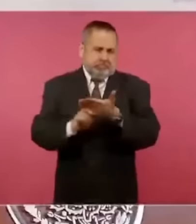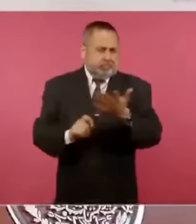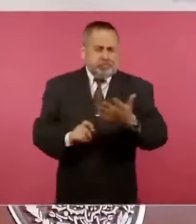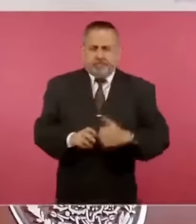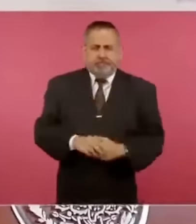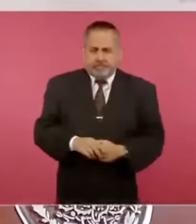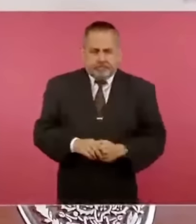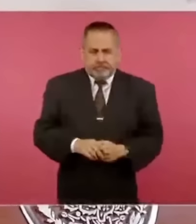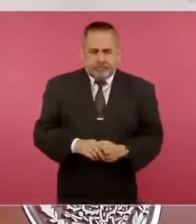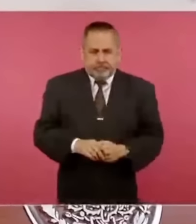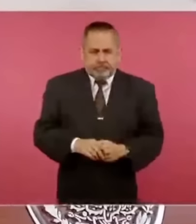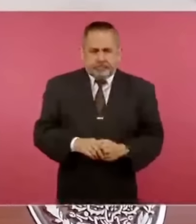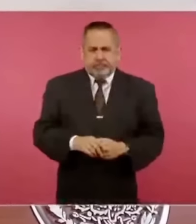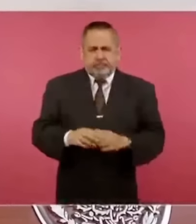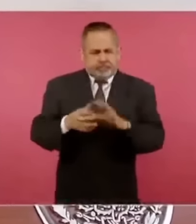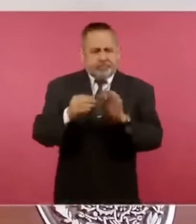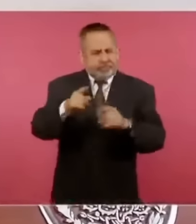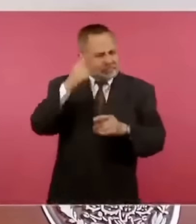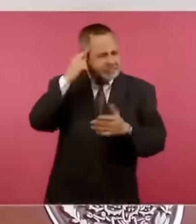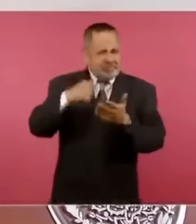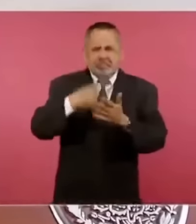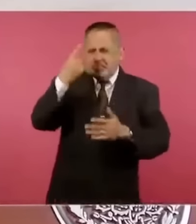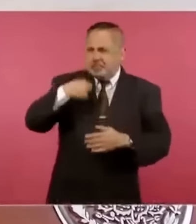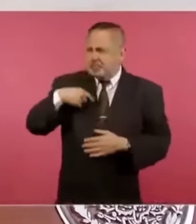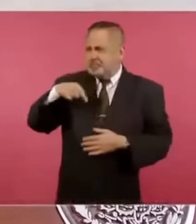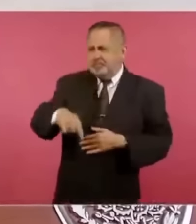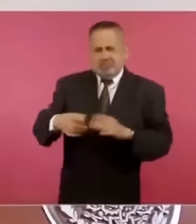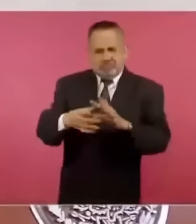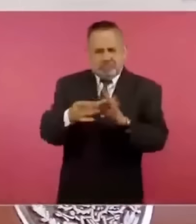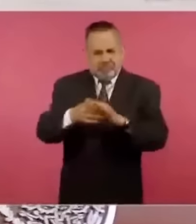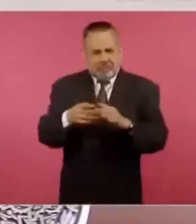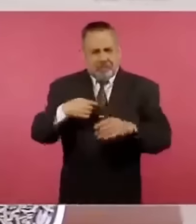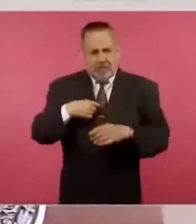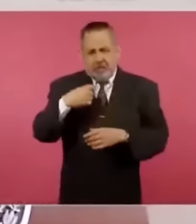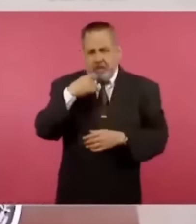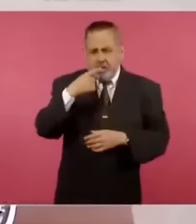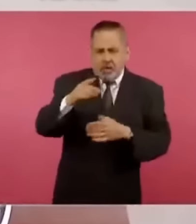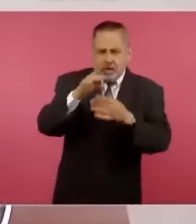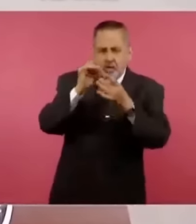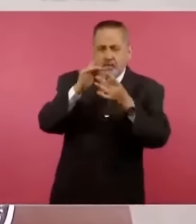como yo creo que ya en una ocasión lo mencioné,